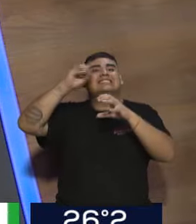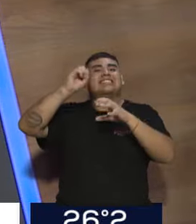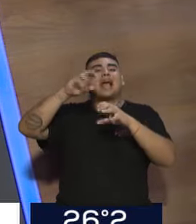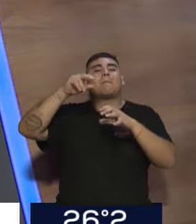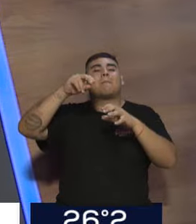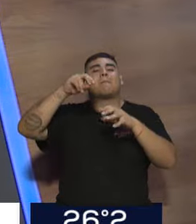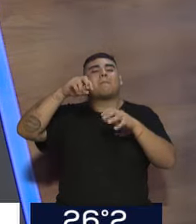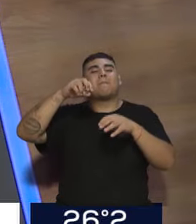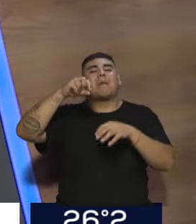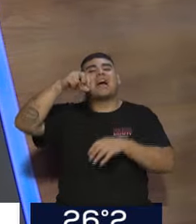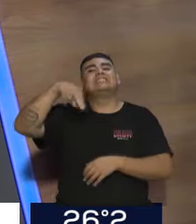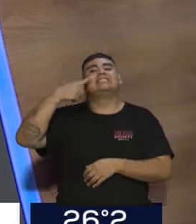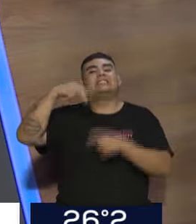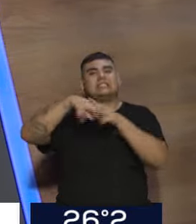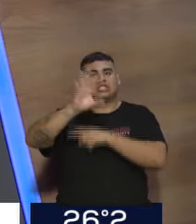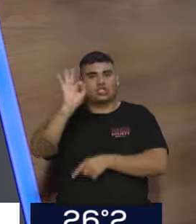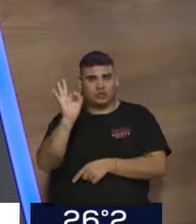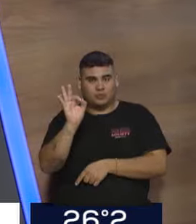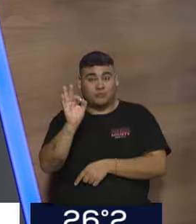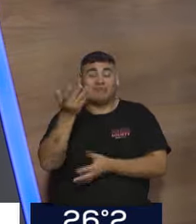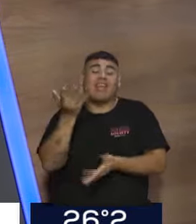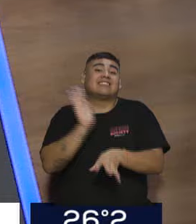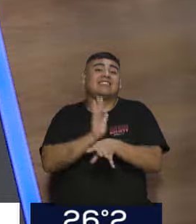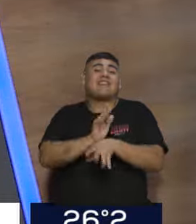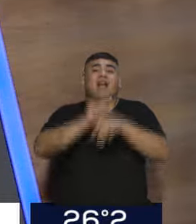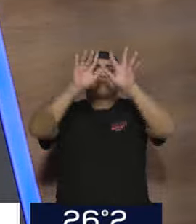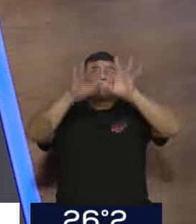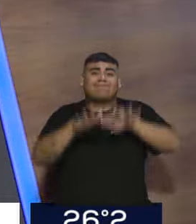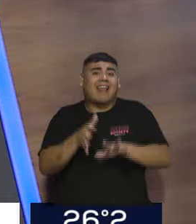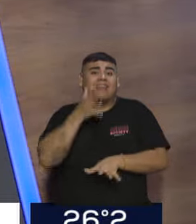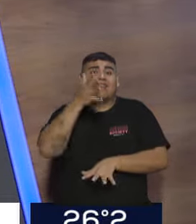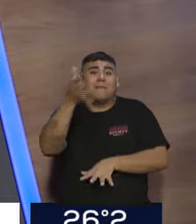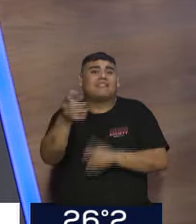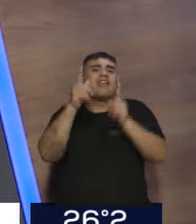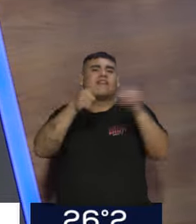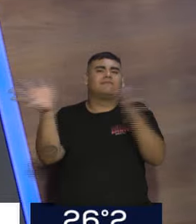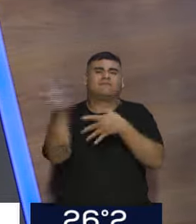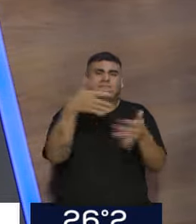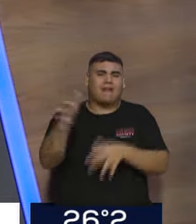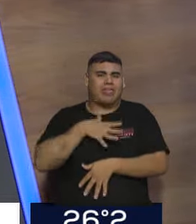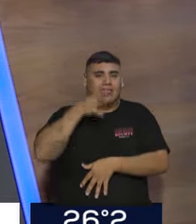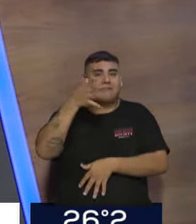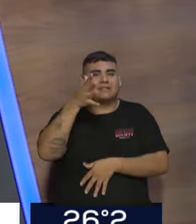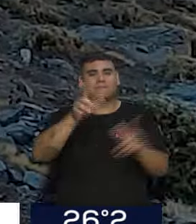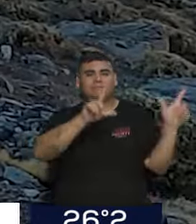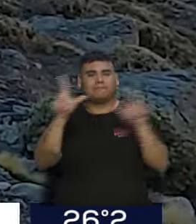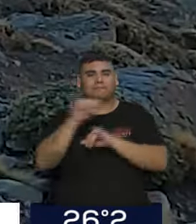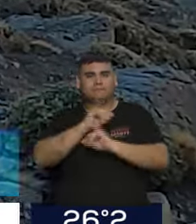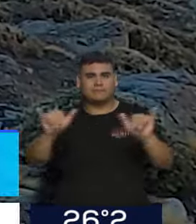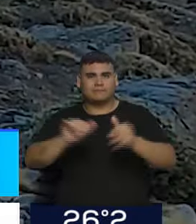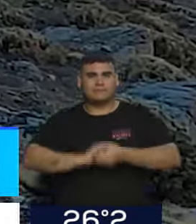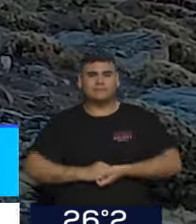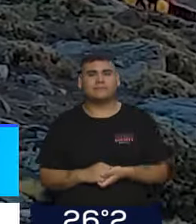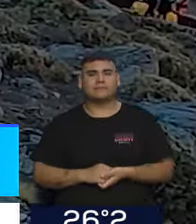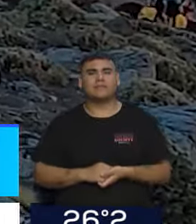en altura haya mucha abundancia de nieve y también la presencia de vientos. Veamos el informe. La